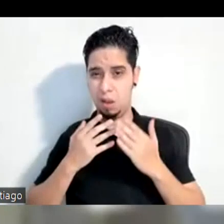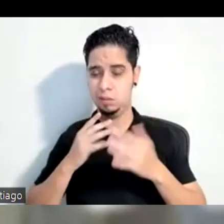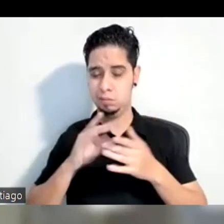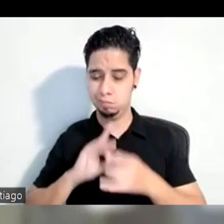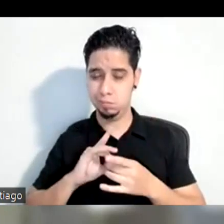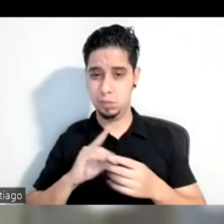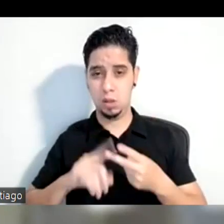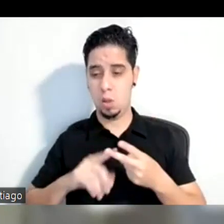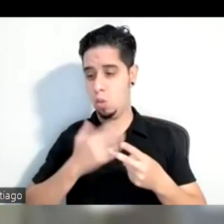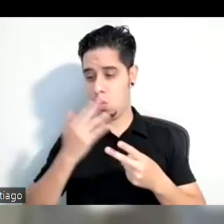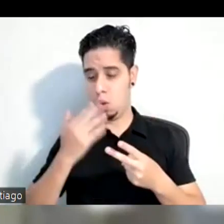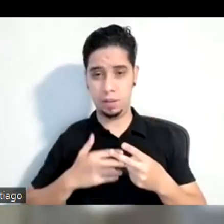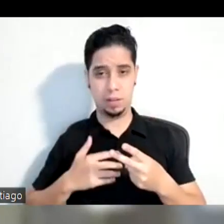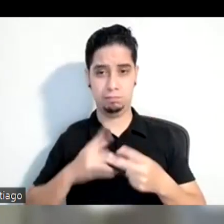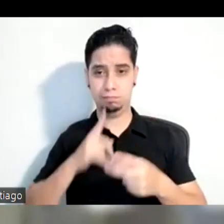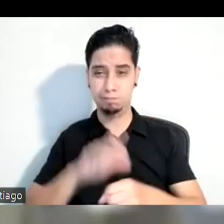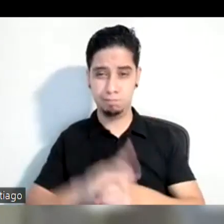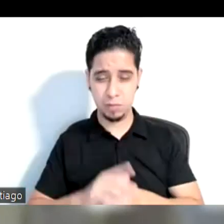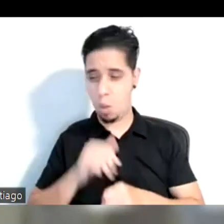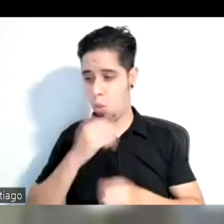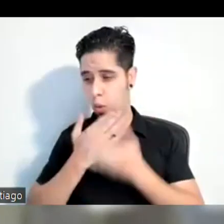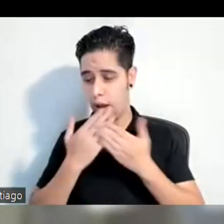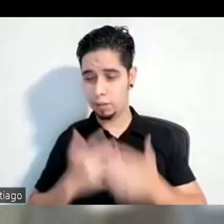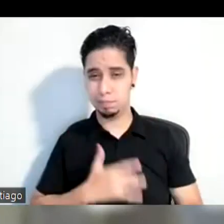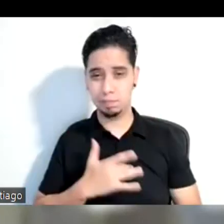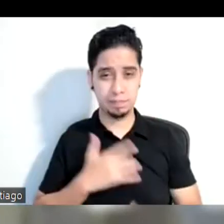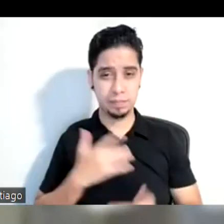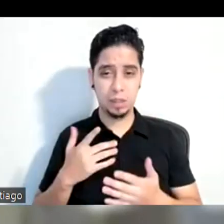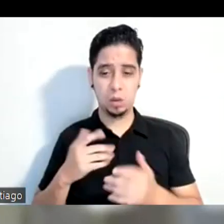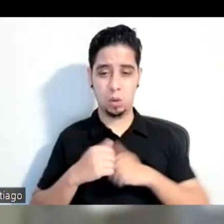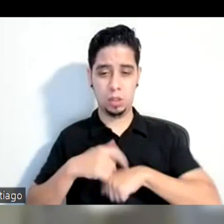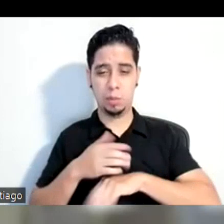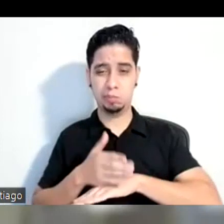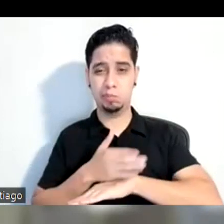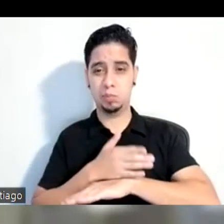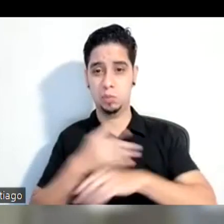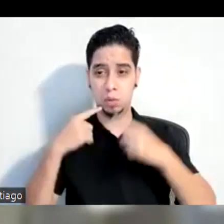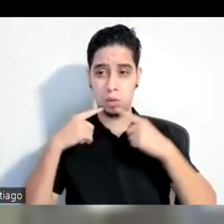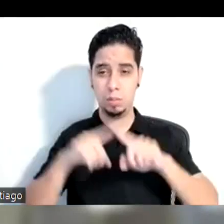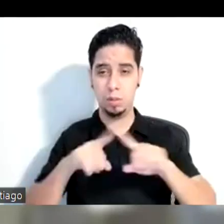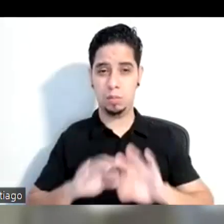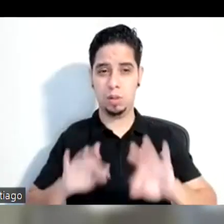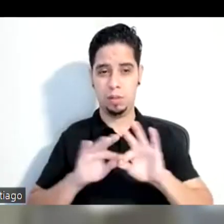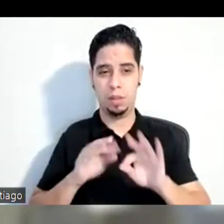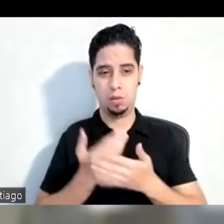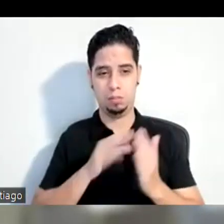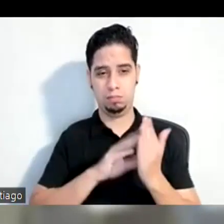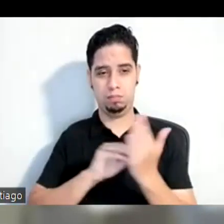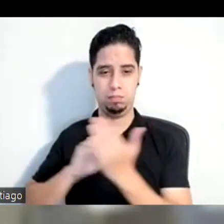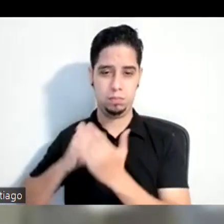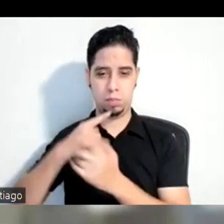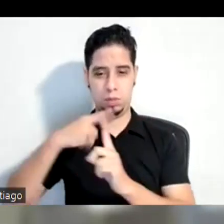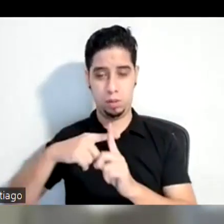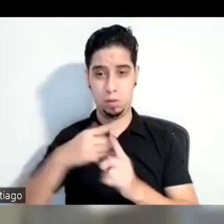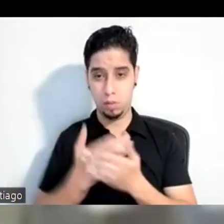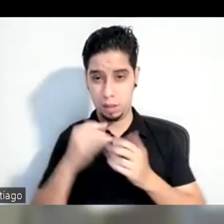sensibilidad y esa apertura. Y hay que, ¿verdad? Poco a poco ir logrando. Siempre hemos dicho, hay que copiarse lo bueno. Y hemos dicho que esto es algo que se debe copiar